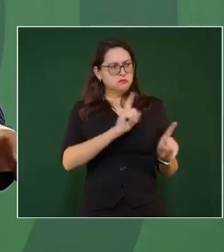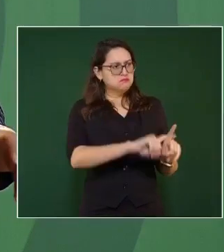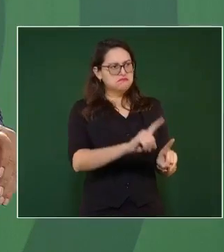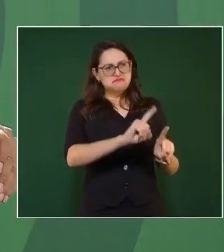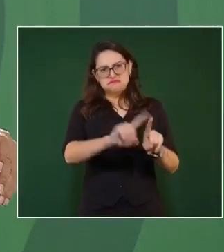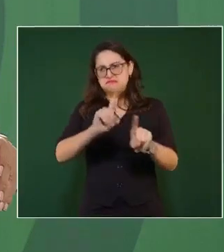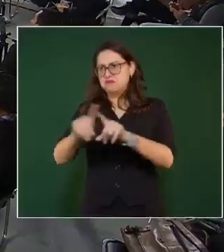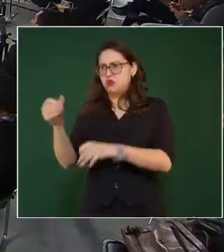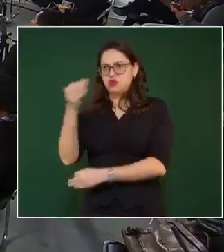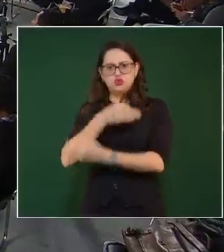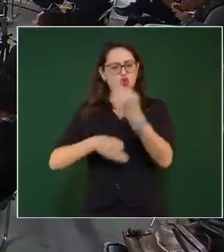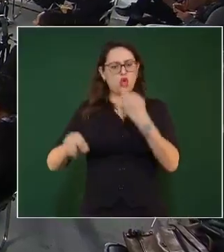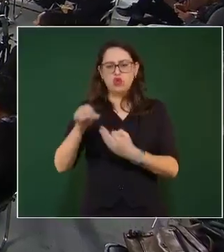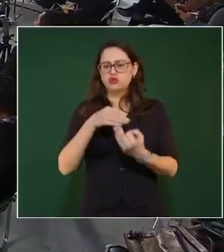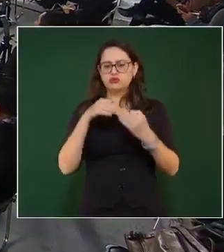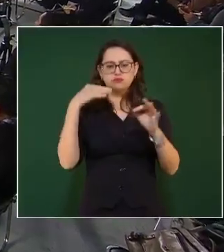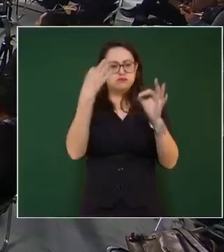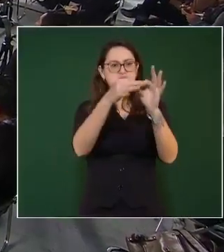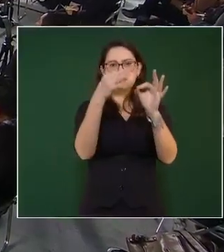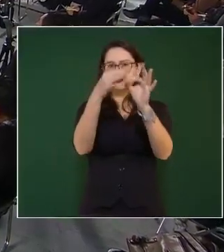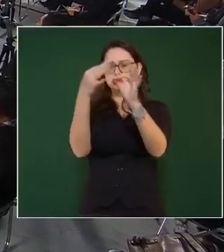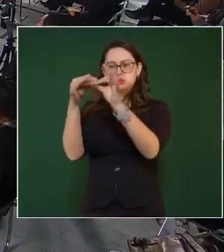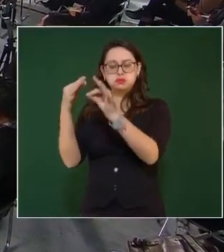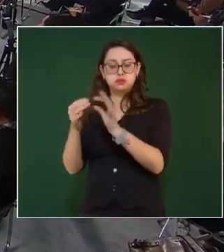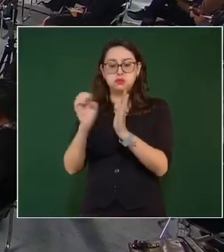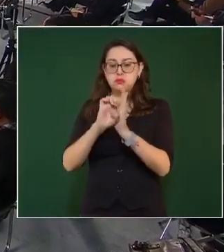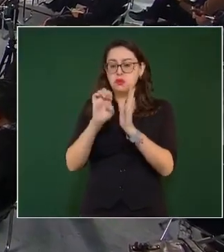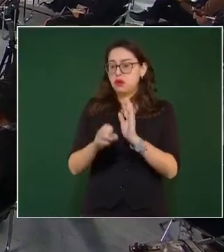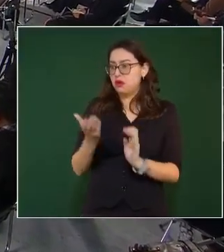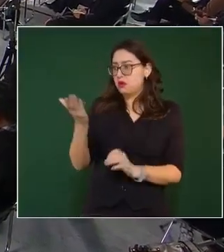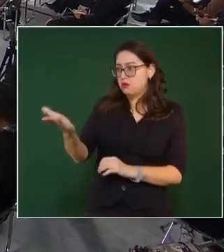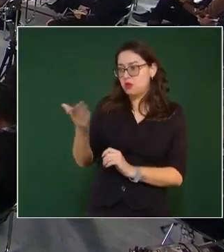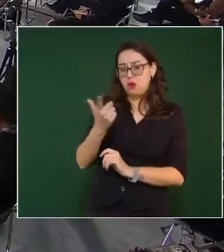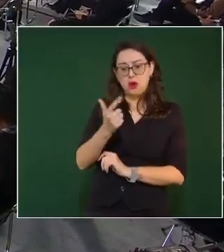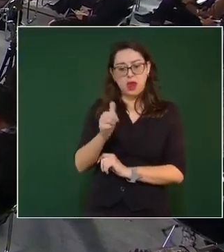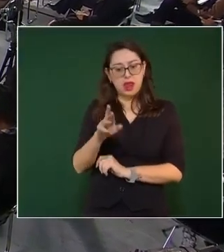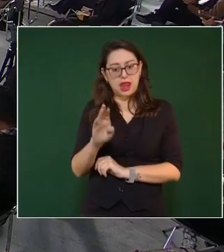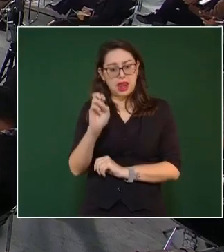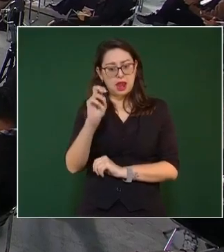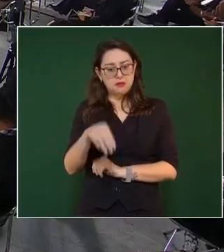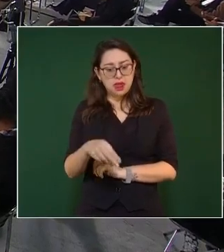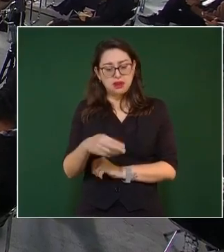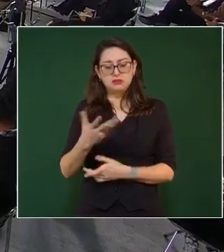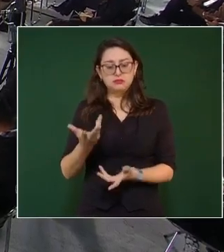Germán Martínez, de Conagua. Es un técnico